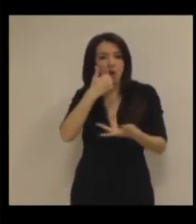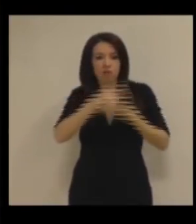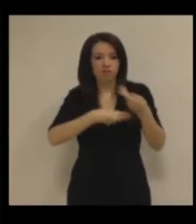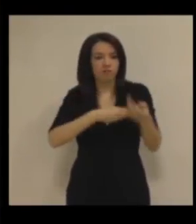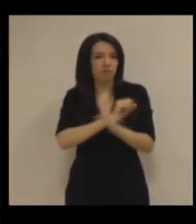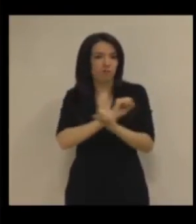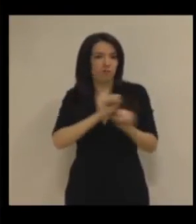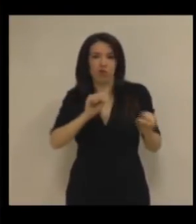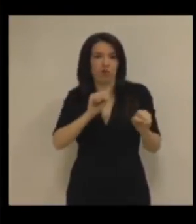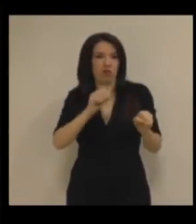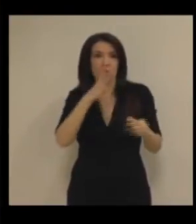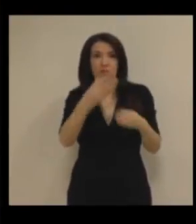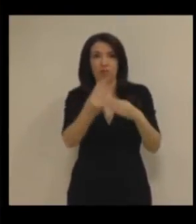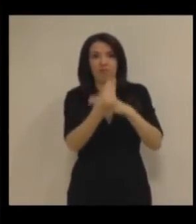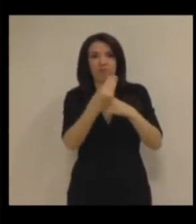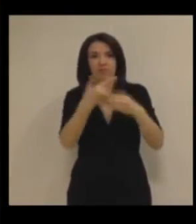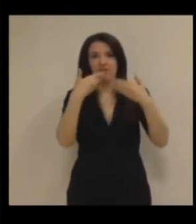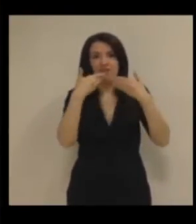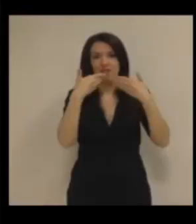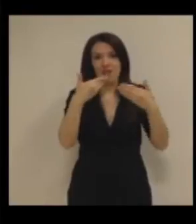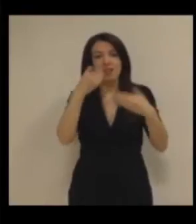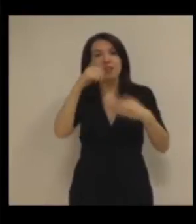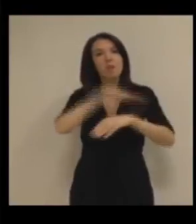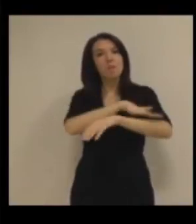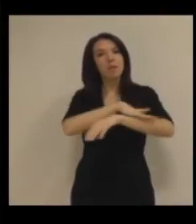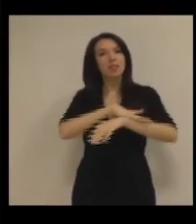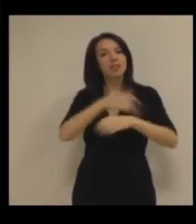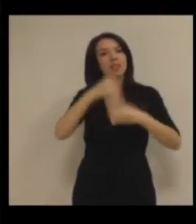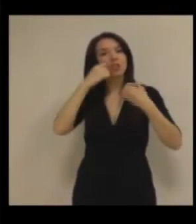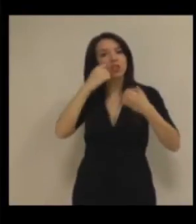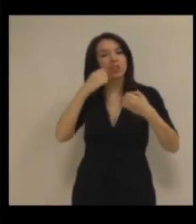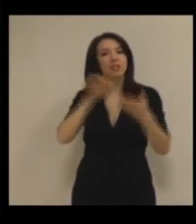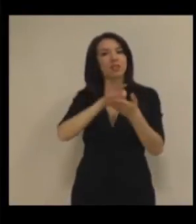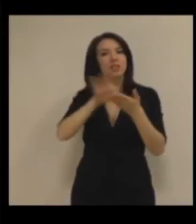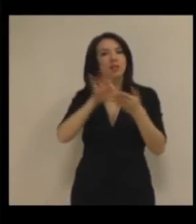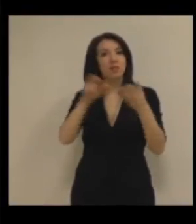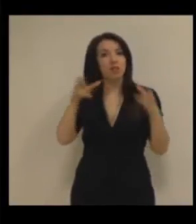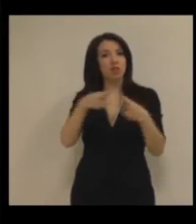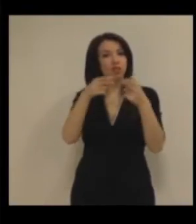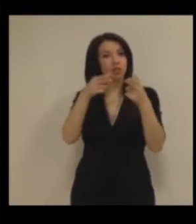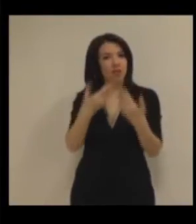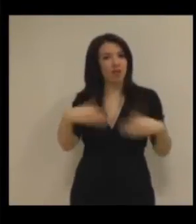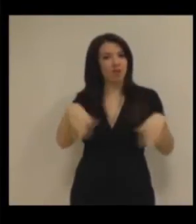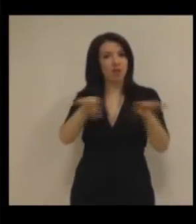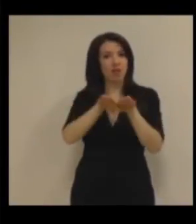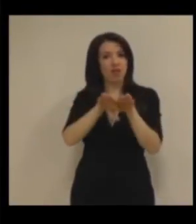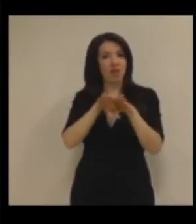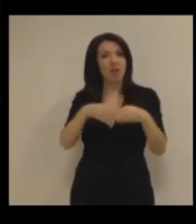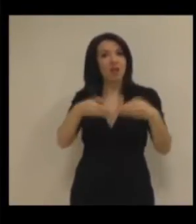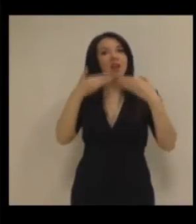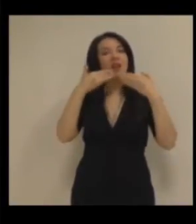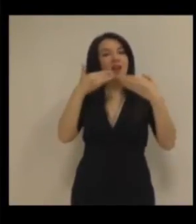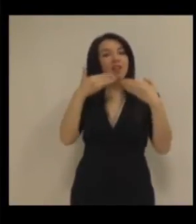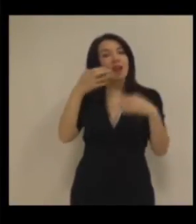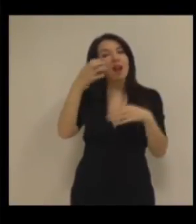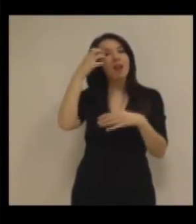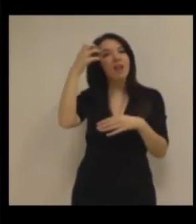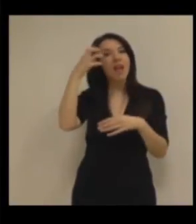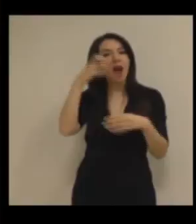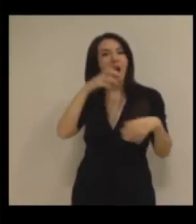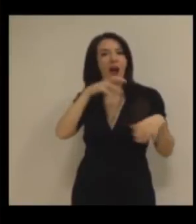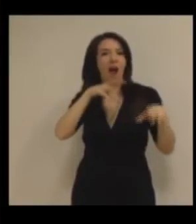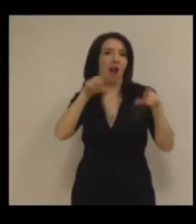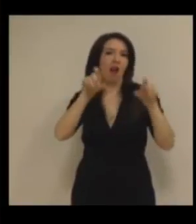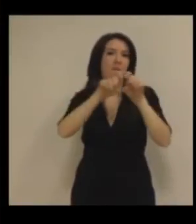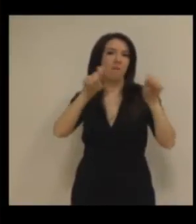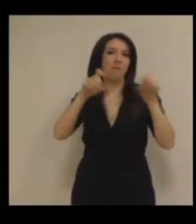actuación que podamos tener, al Ministerio de Sanidad, Servicios Sociales e Igualdad, a través del Real Patronato de la Discapacidad,